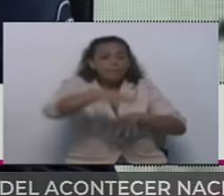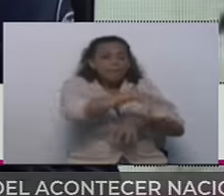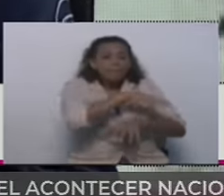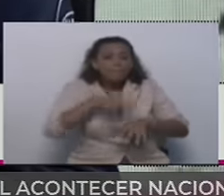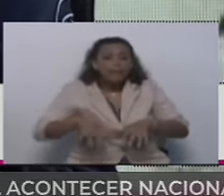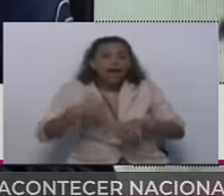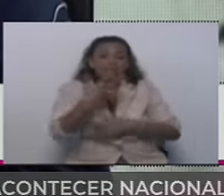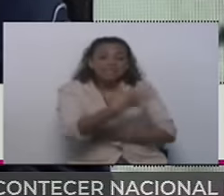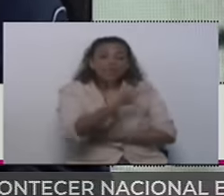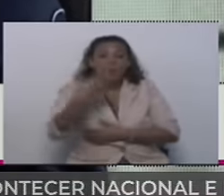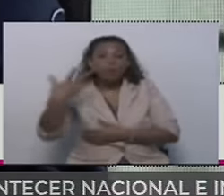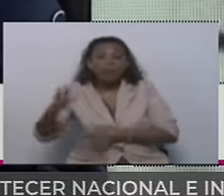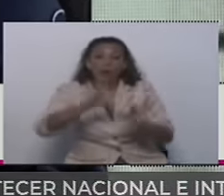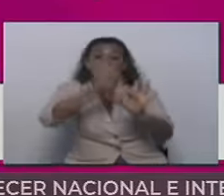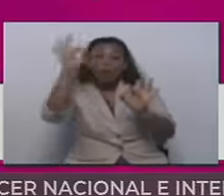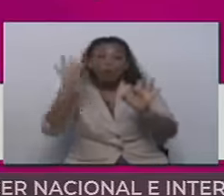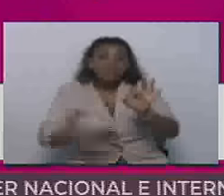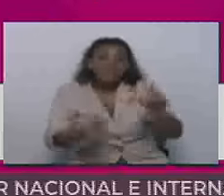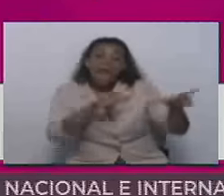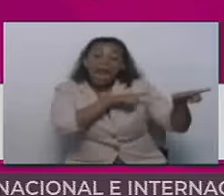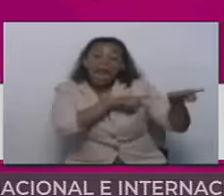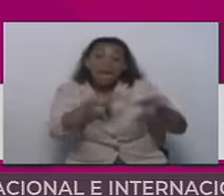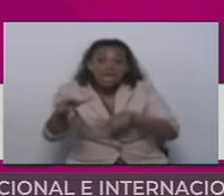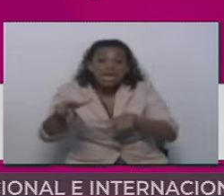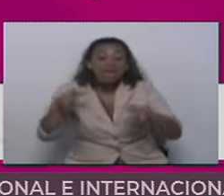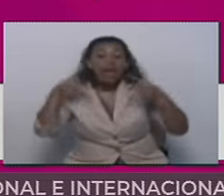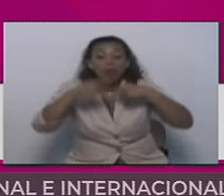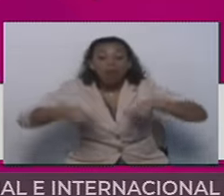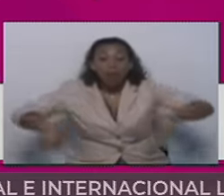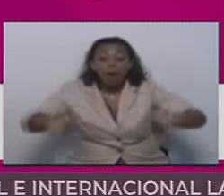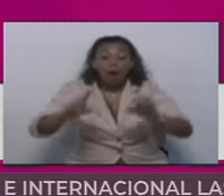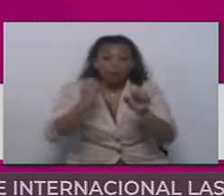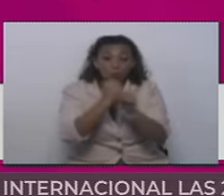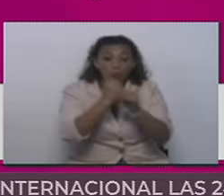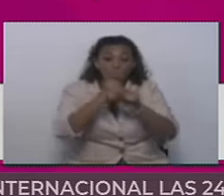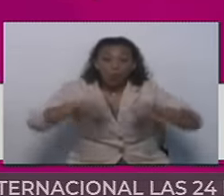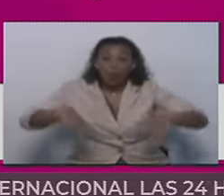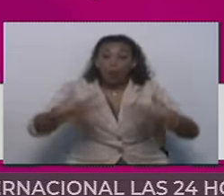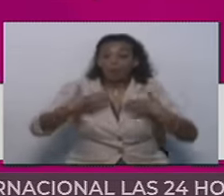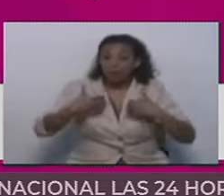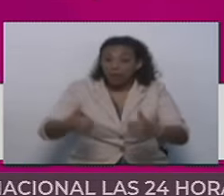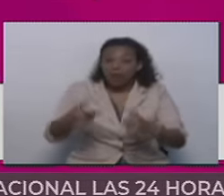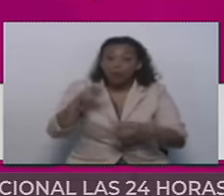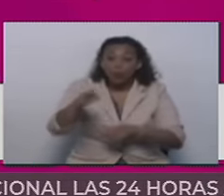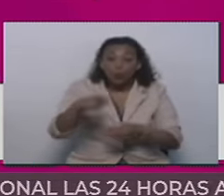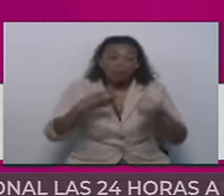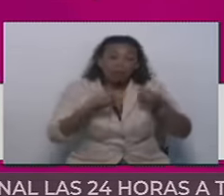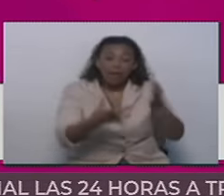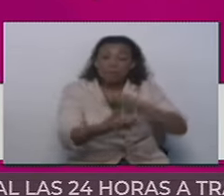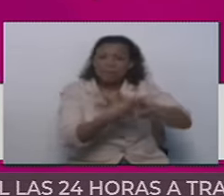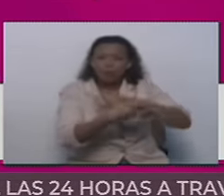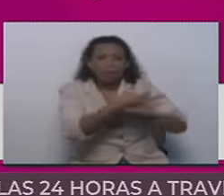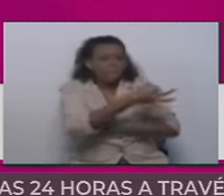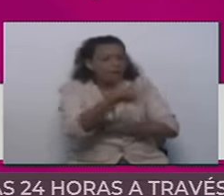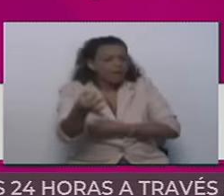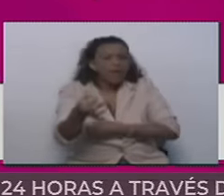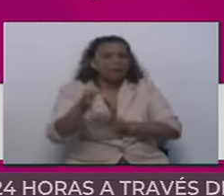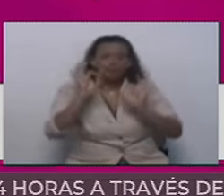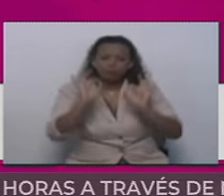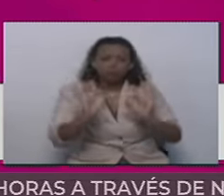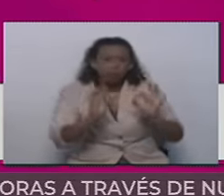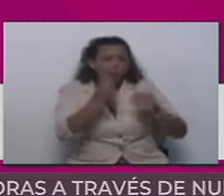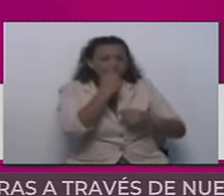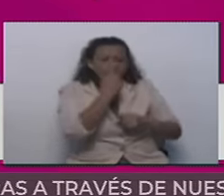el 55% se encuentran ya inauguradas y operativas, que cuentan con toda una dotación tecnológica de la